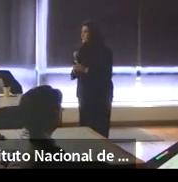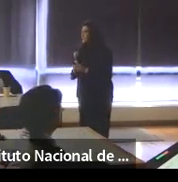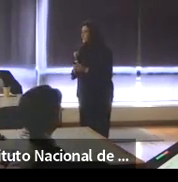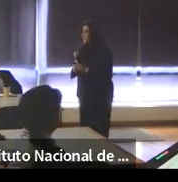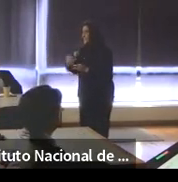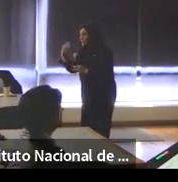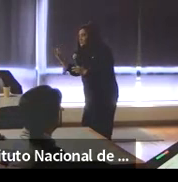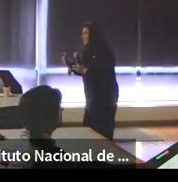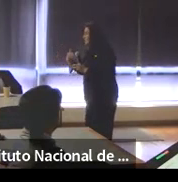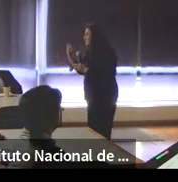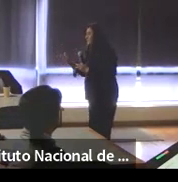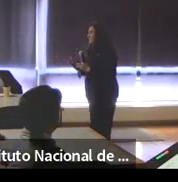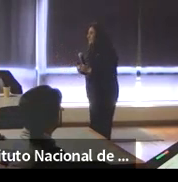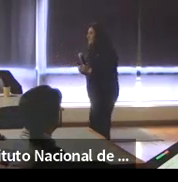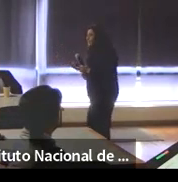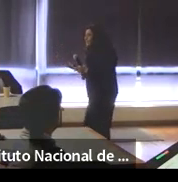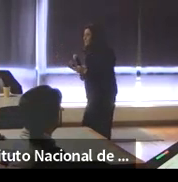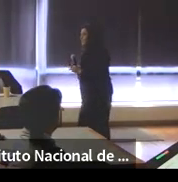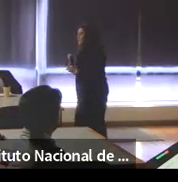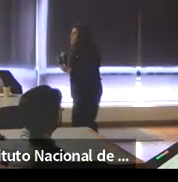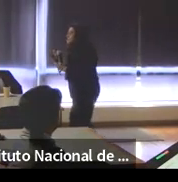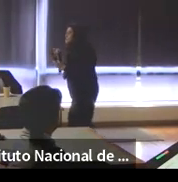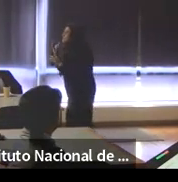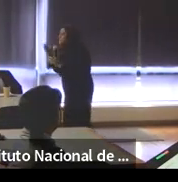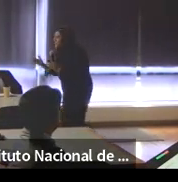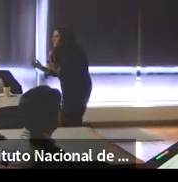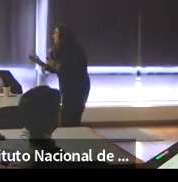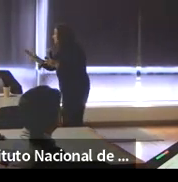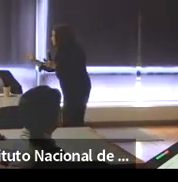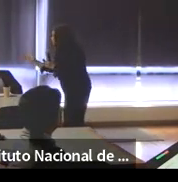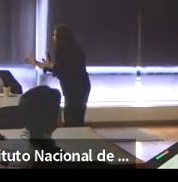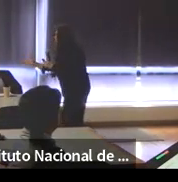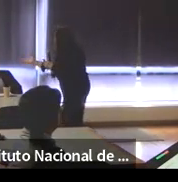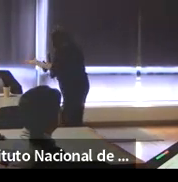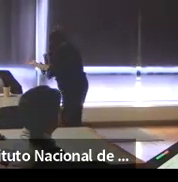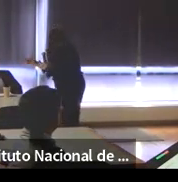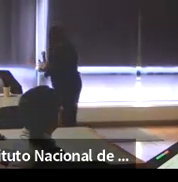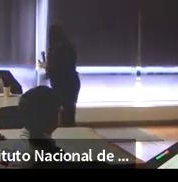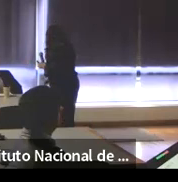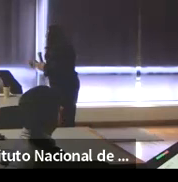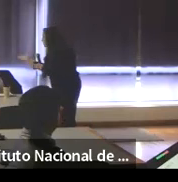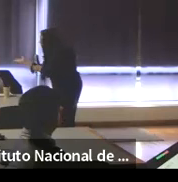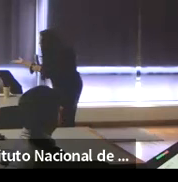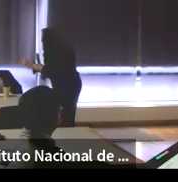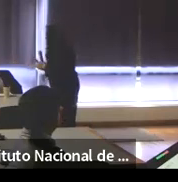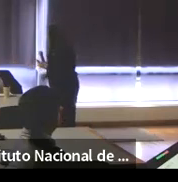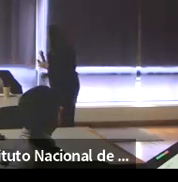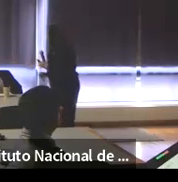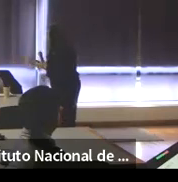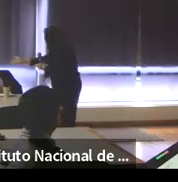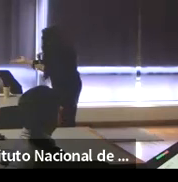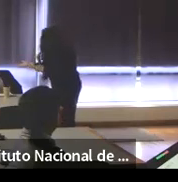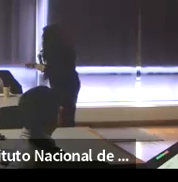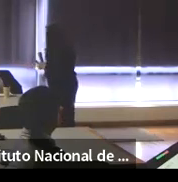haces si entonces en tu equipo de trabajo tú les dices por favor sean resilientes Ay háblense bien no se